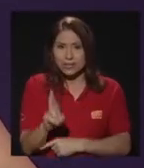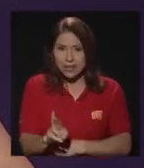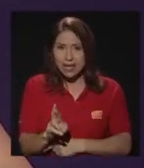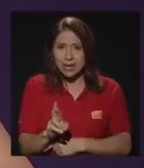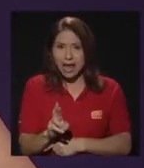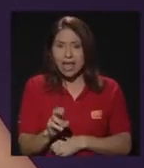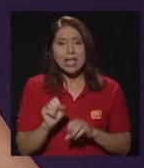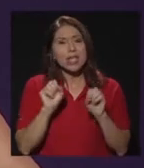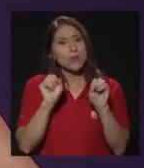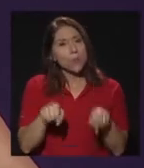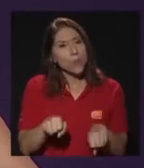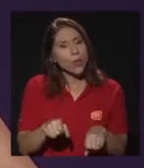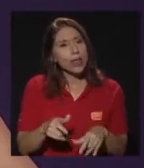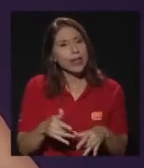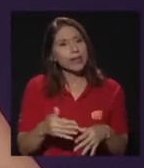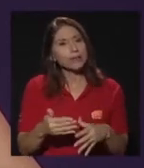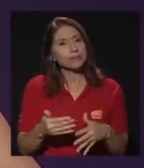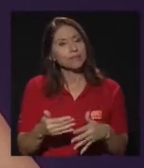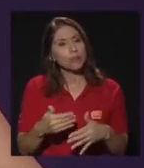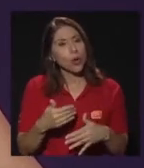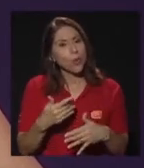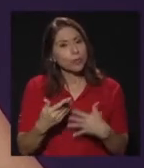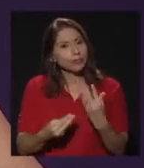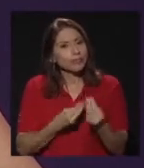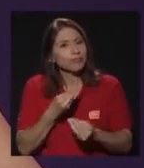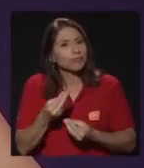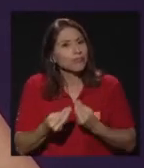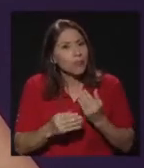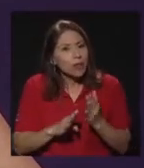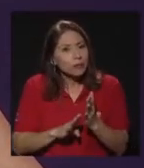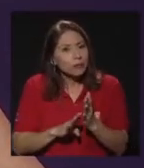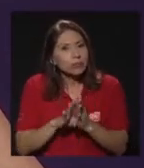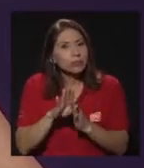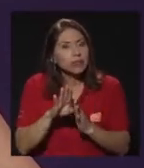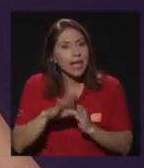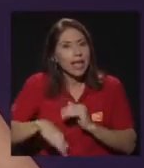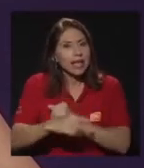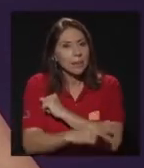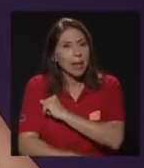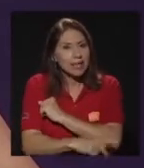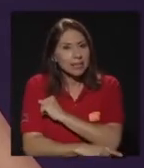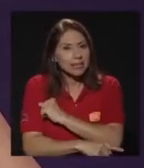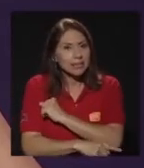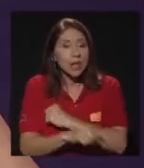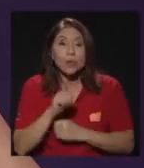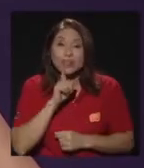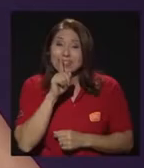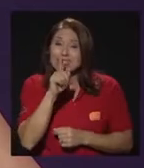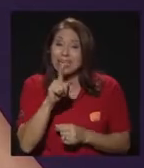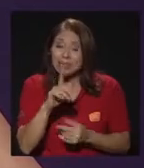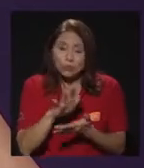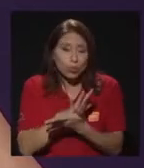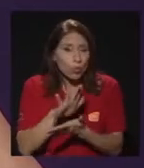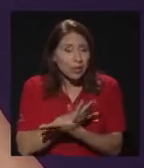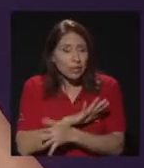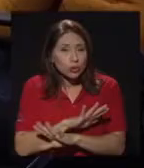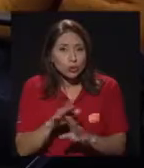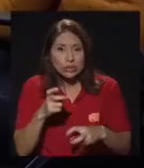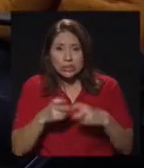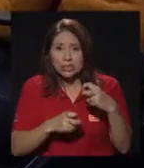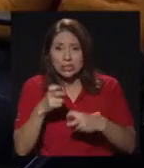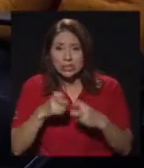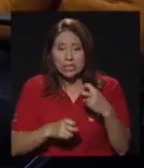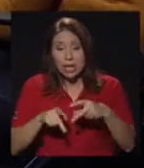poner, reincidir en el país. Porque sí, muy bien es cierto, los documentos, uno de los grandes problemáticas que tenemos las